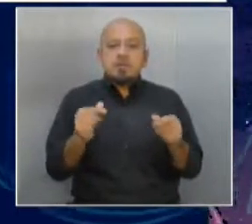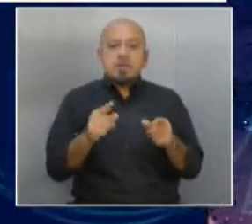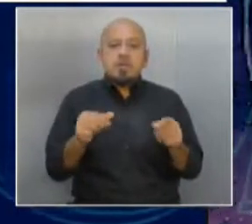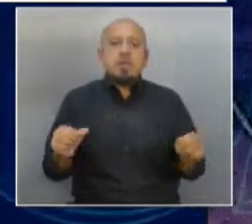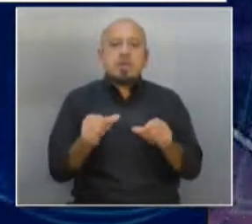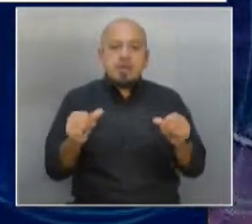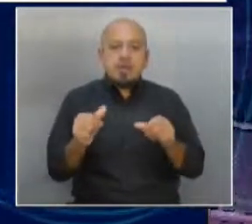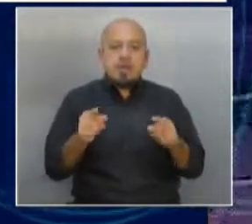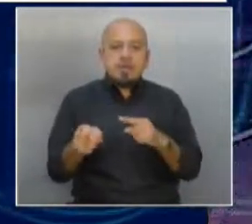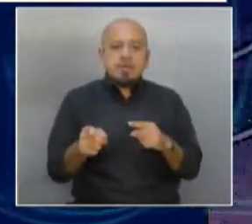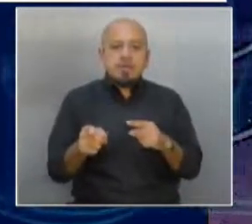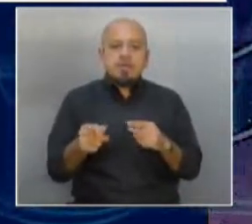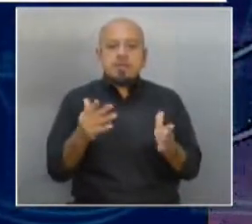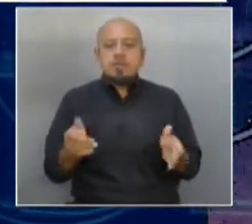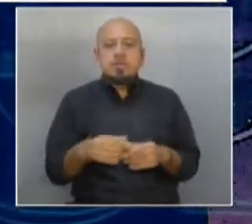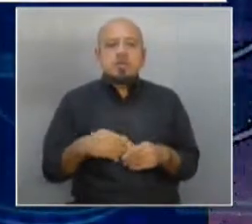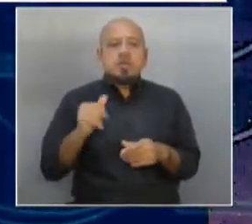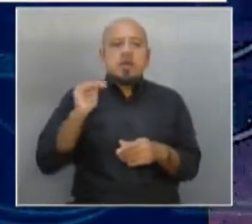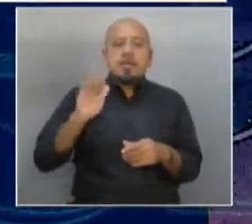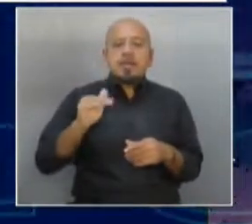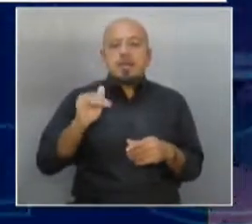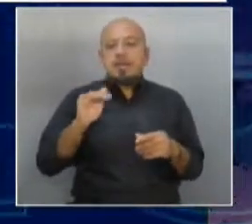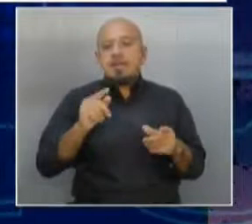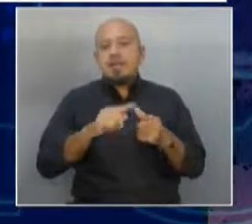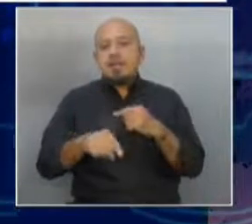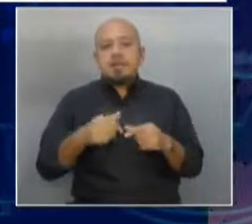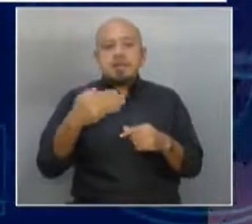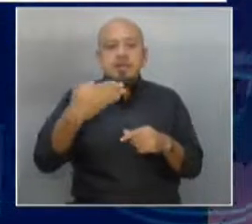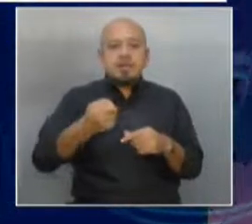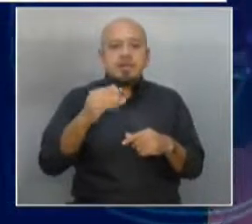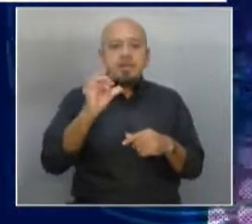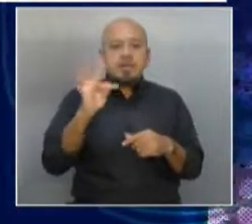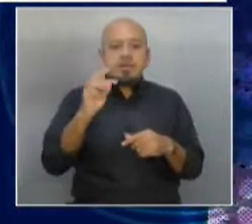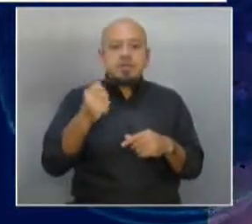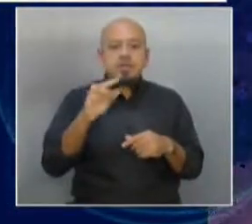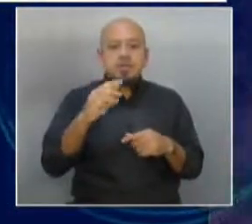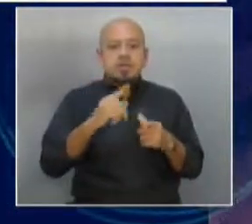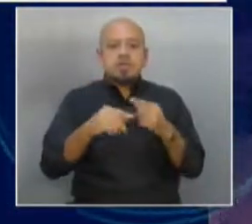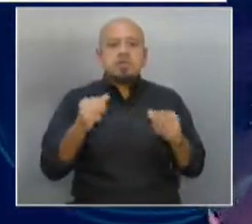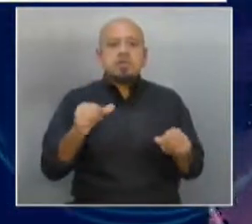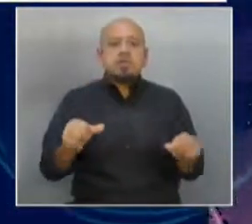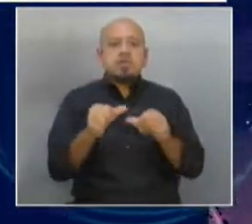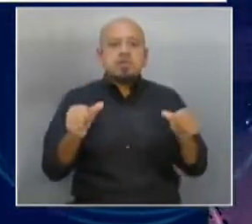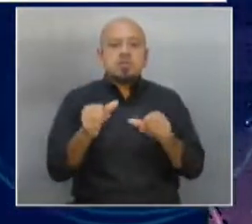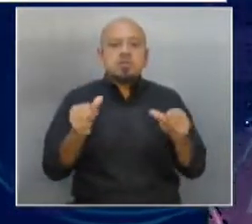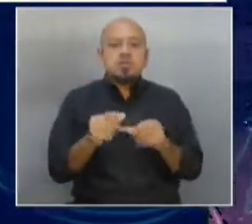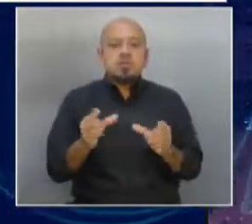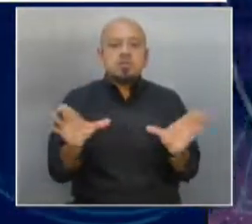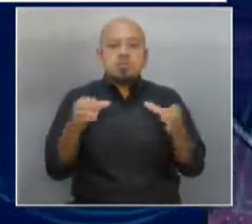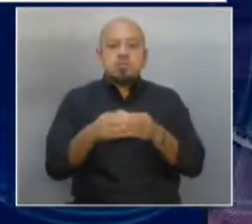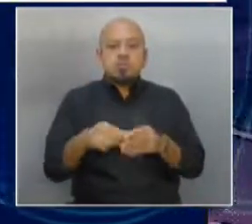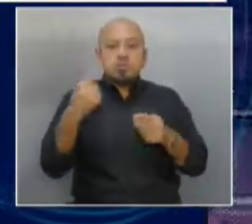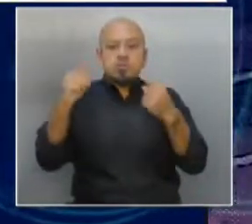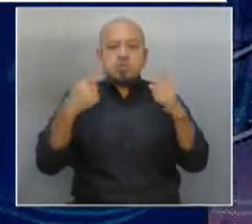migrantes. Esta retirada de Doña Bastarda de este año es una retirada que fue trabajada en talleres, en un colectivo de personas migrantes de distintas